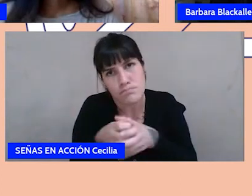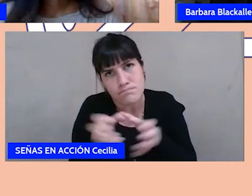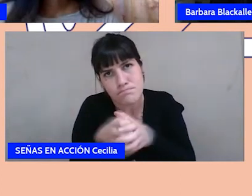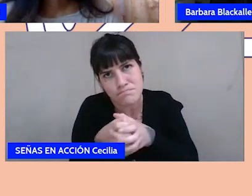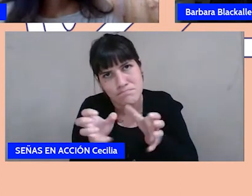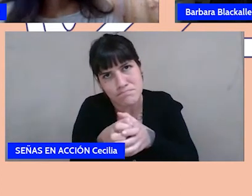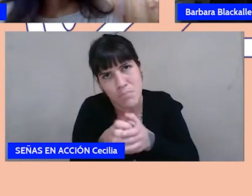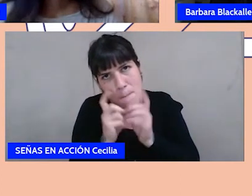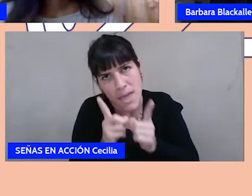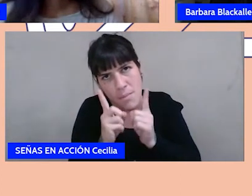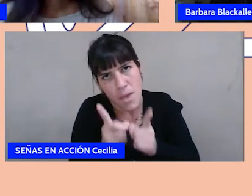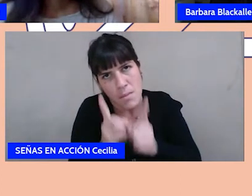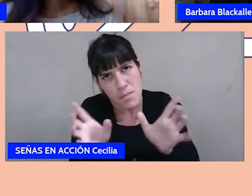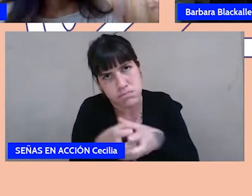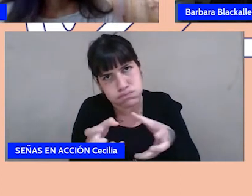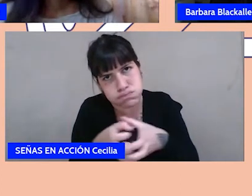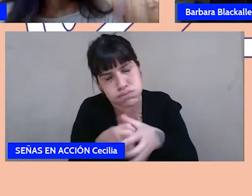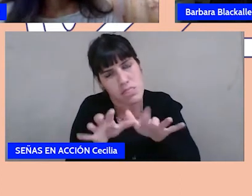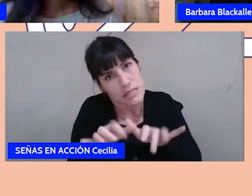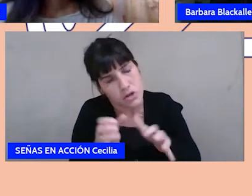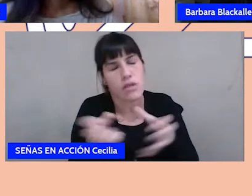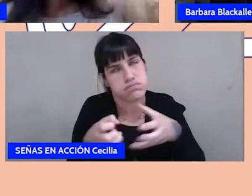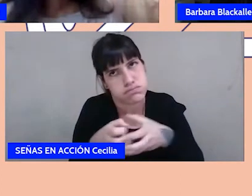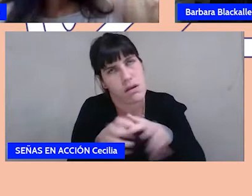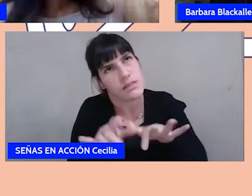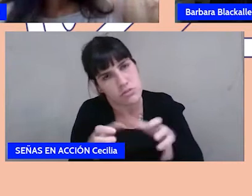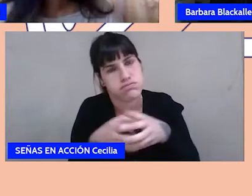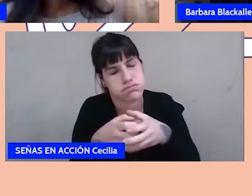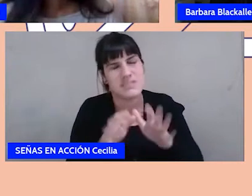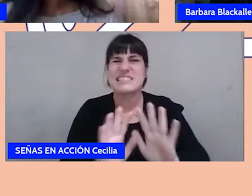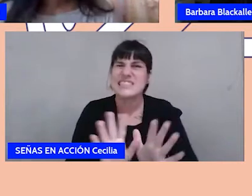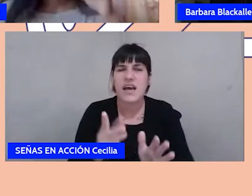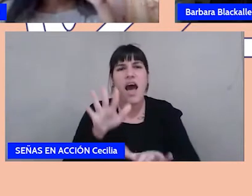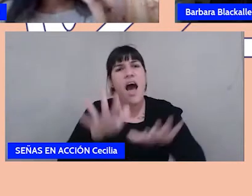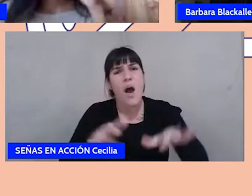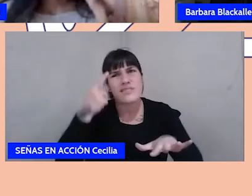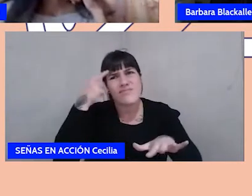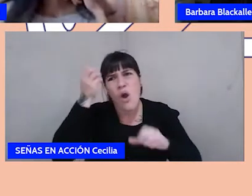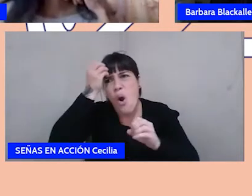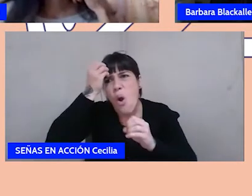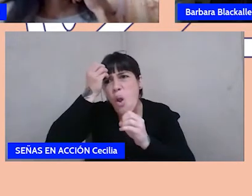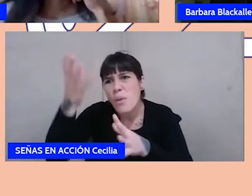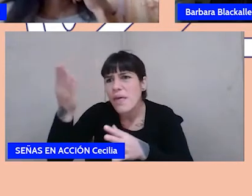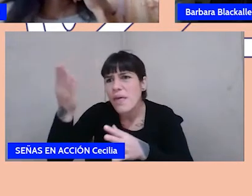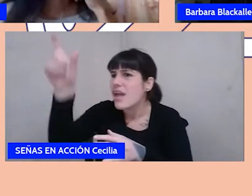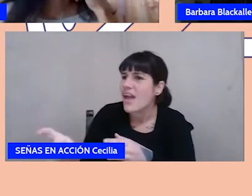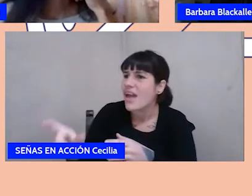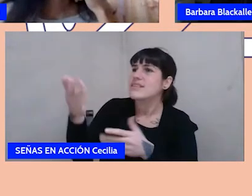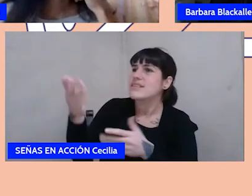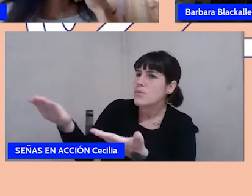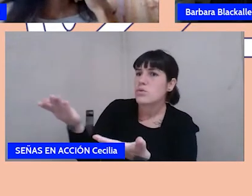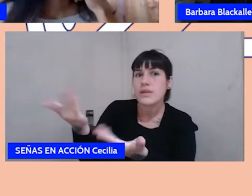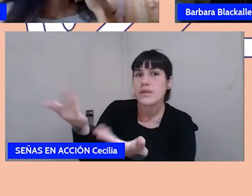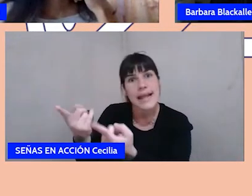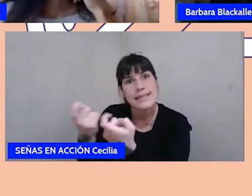tal, pero de pronto se nos olvida como volver a la raíz y escuchar estas voces, ¿no? Que tienen algo que decir y que